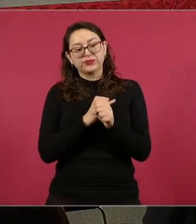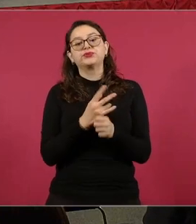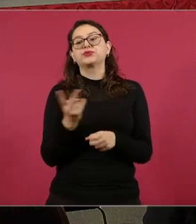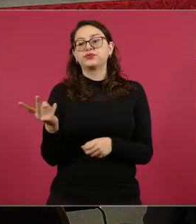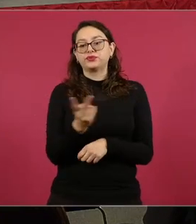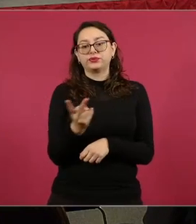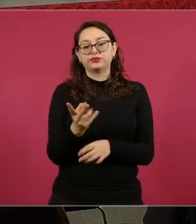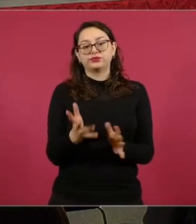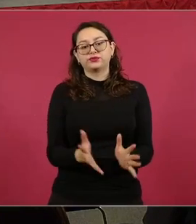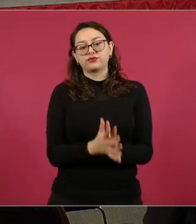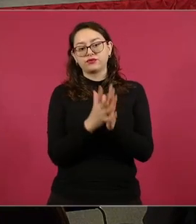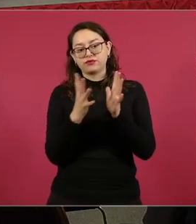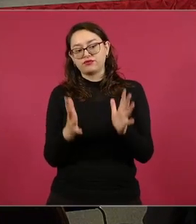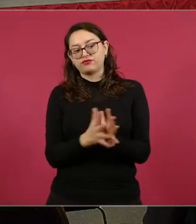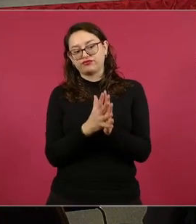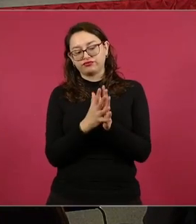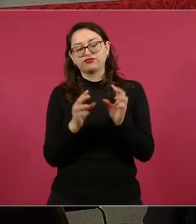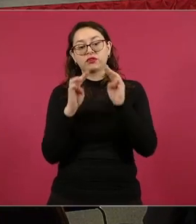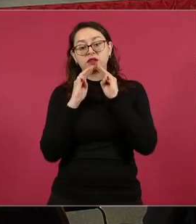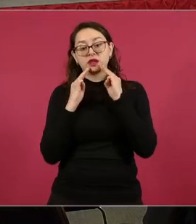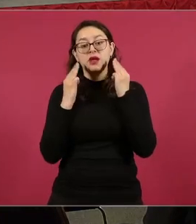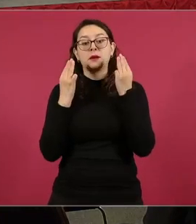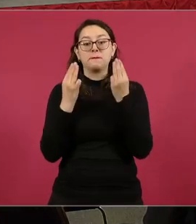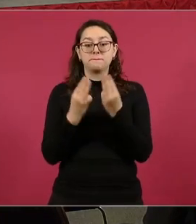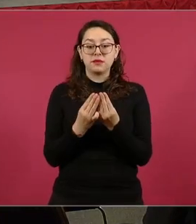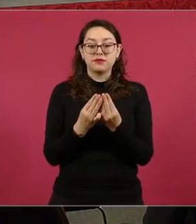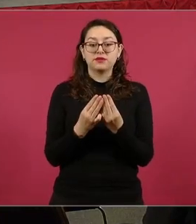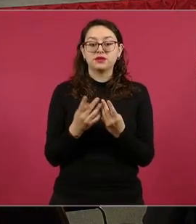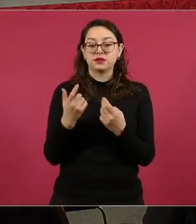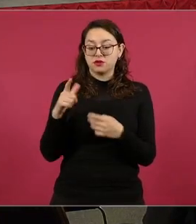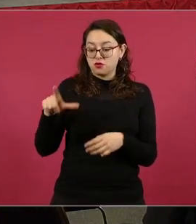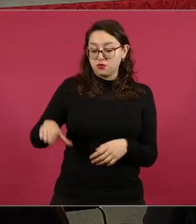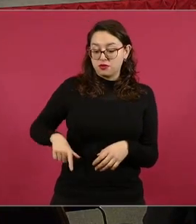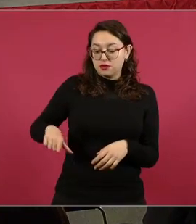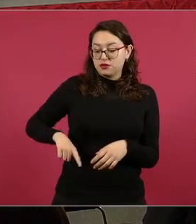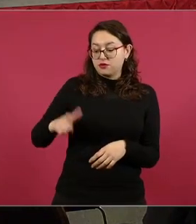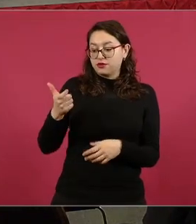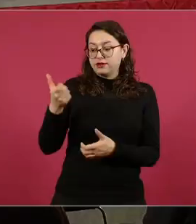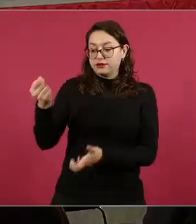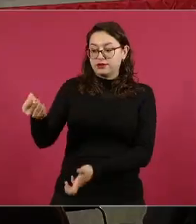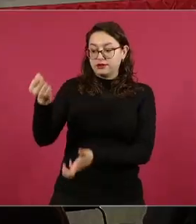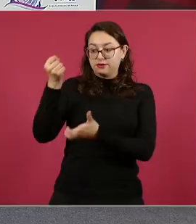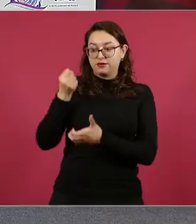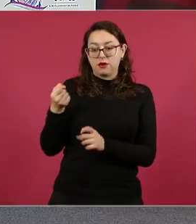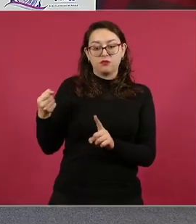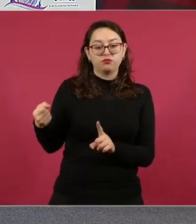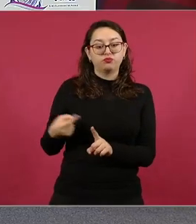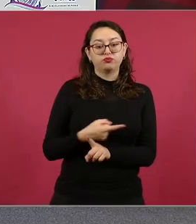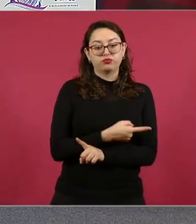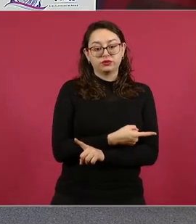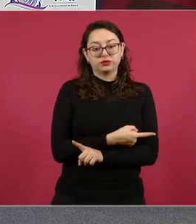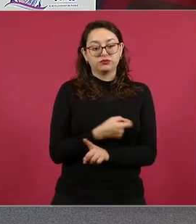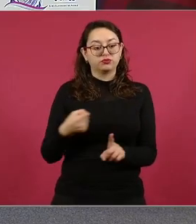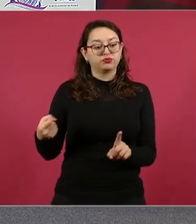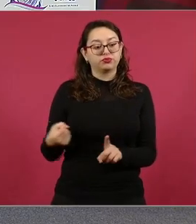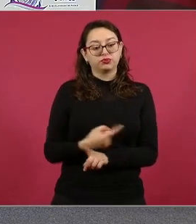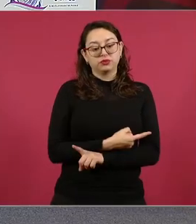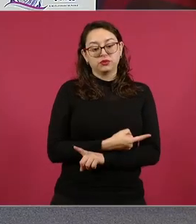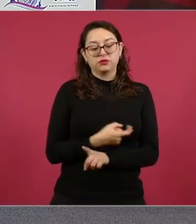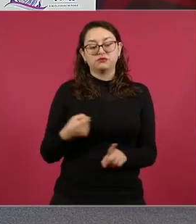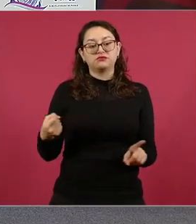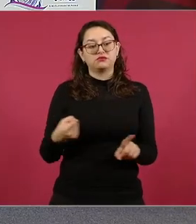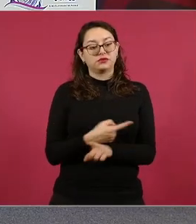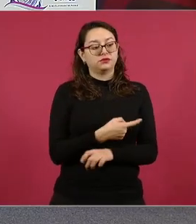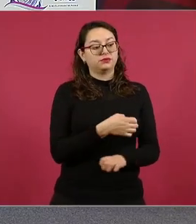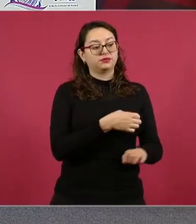participación en la red delictiva que malversó más de 5,000 millones de pesos destinados a cárceles federales a